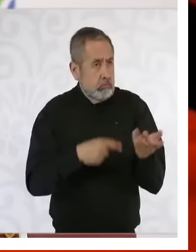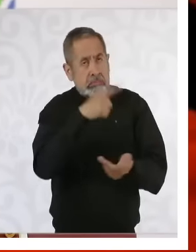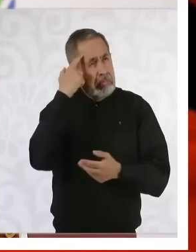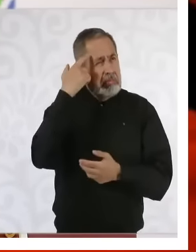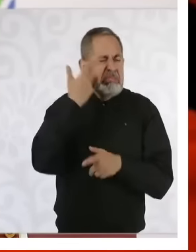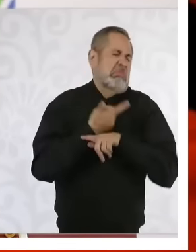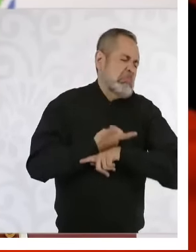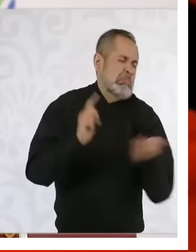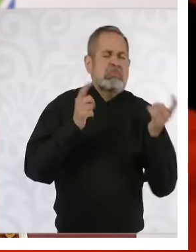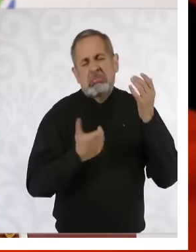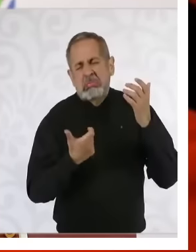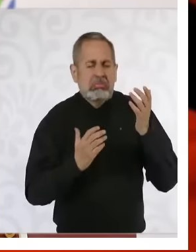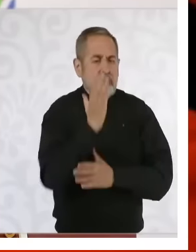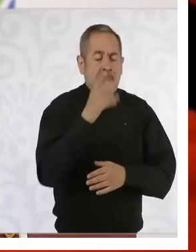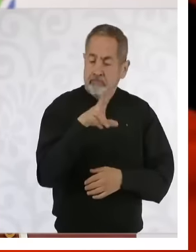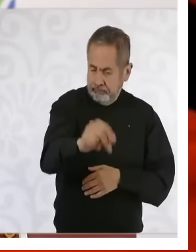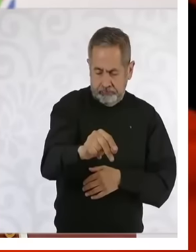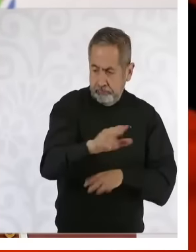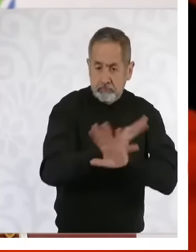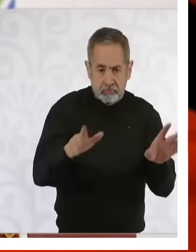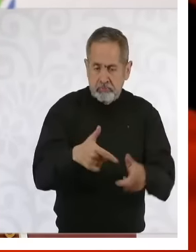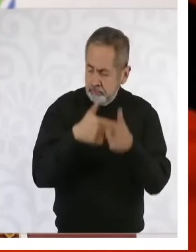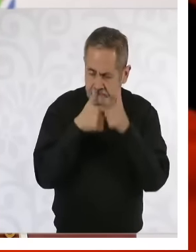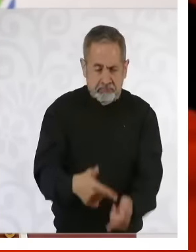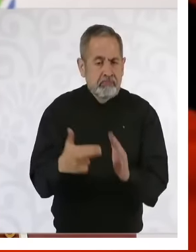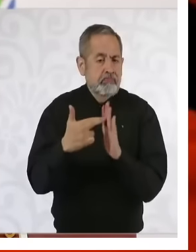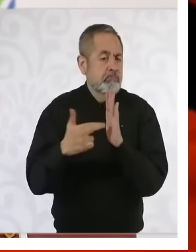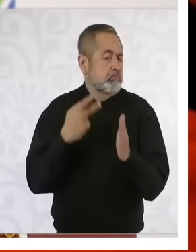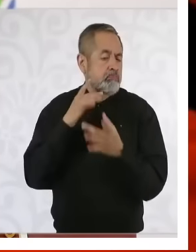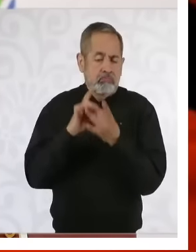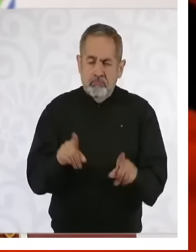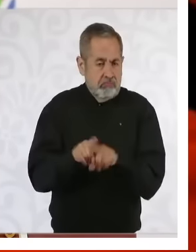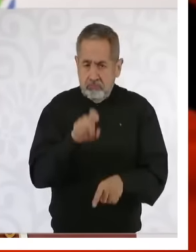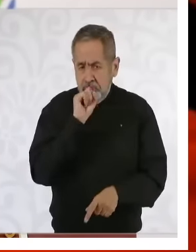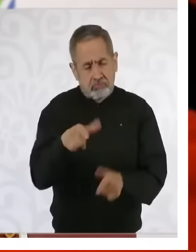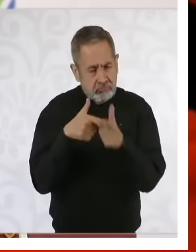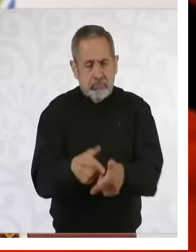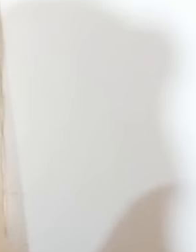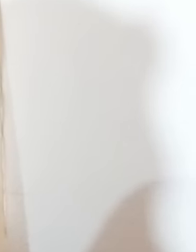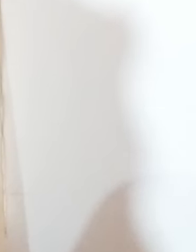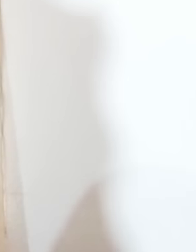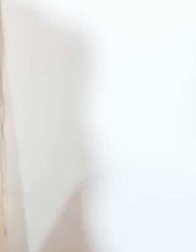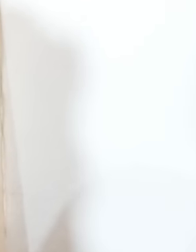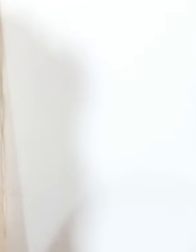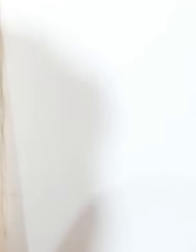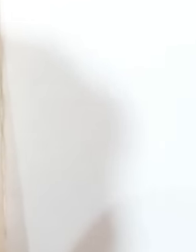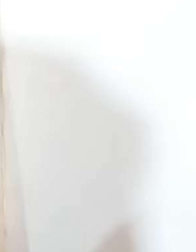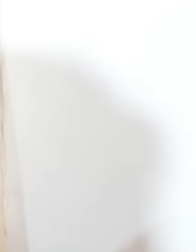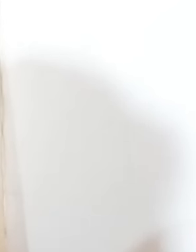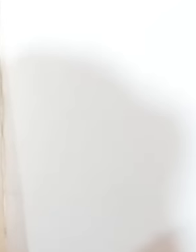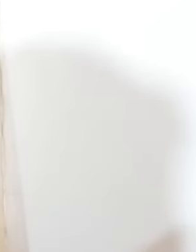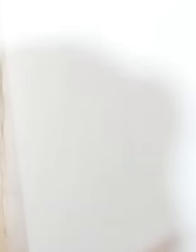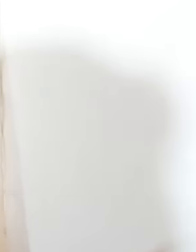límite. Entonces, vamos a seguir con la misma política. Muy bien, bueno, gracias, presidente. Bueno,